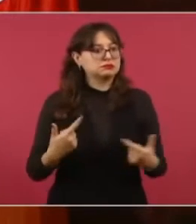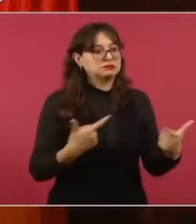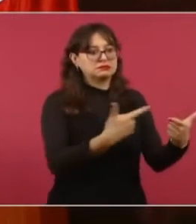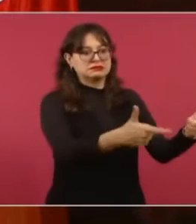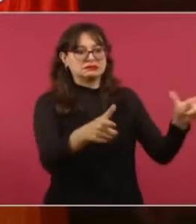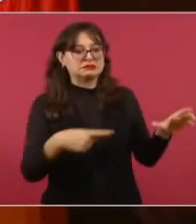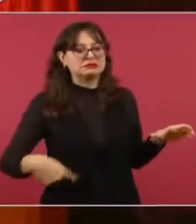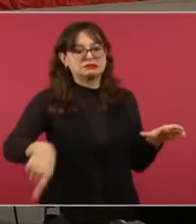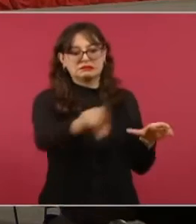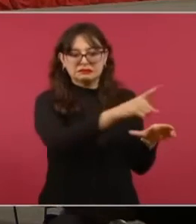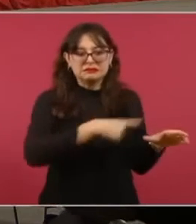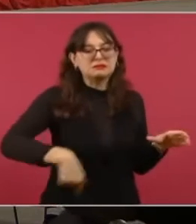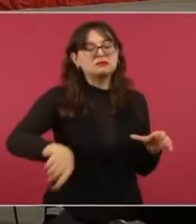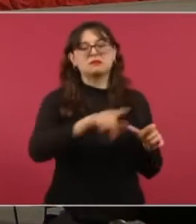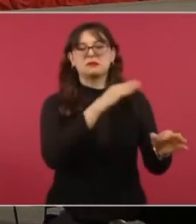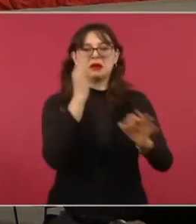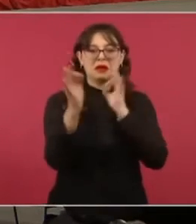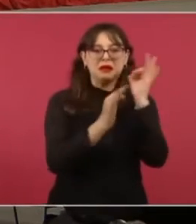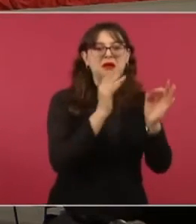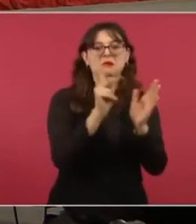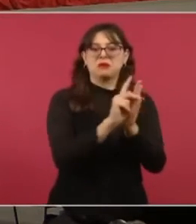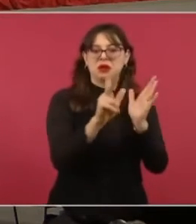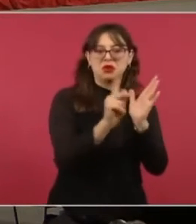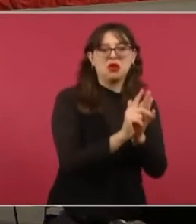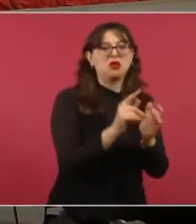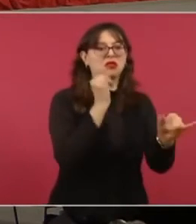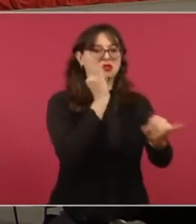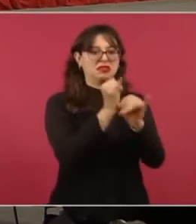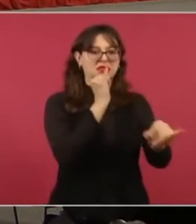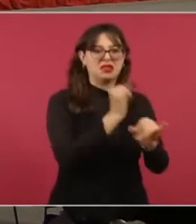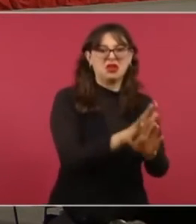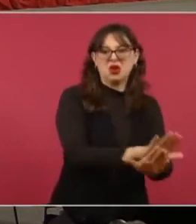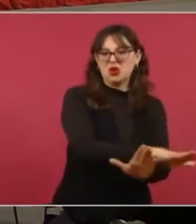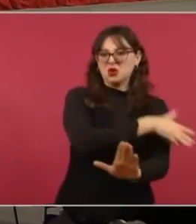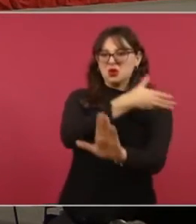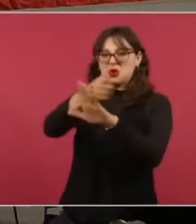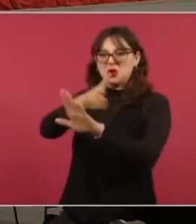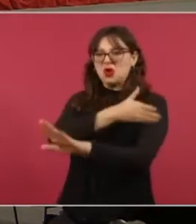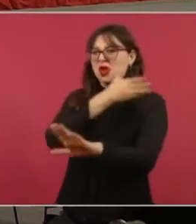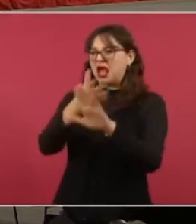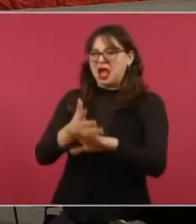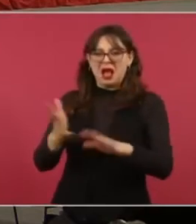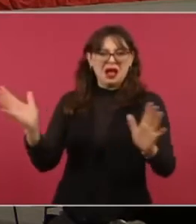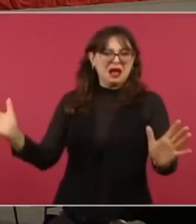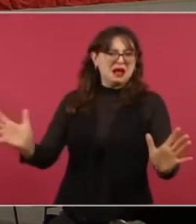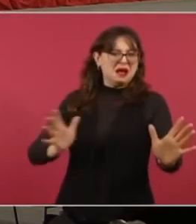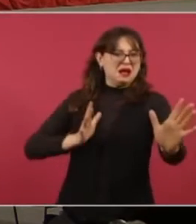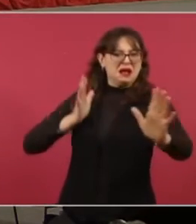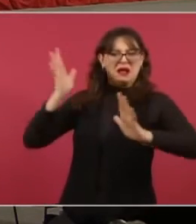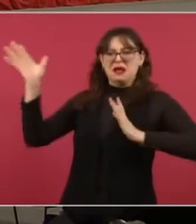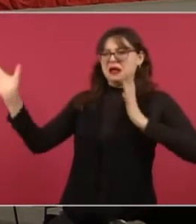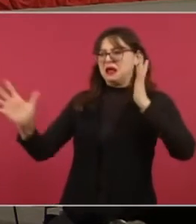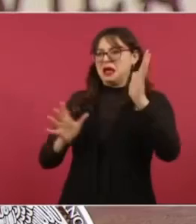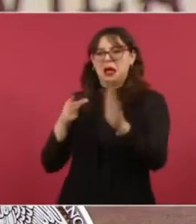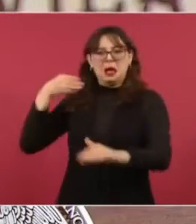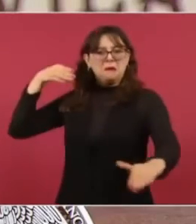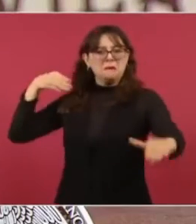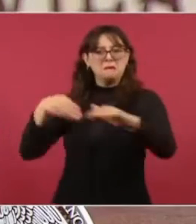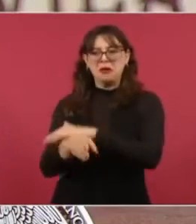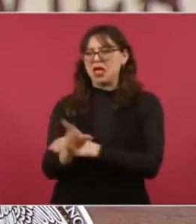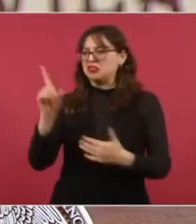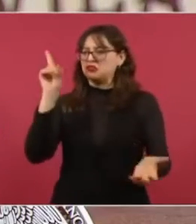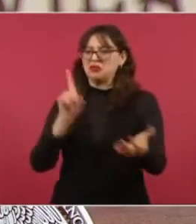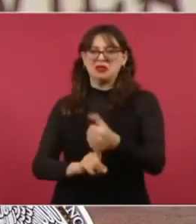comunicación y también en redes sociales se lanzaron contra la militarización del metro y han difundido ataques y